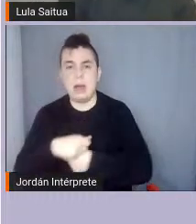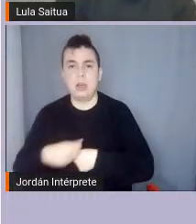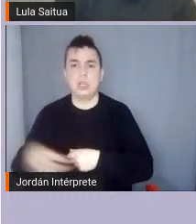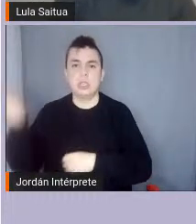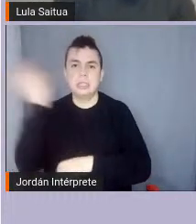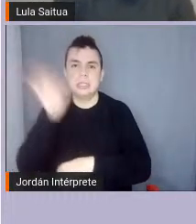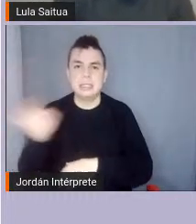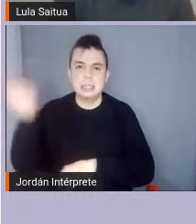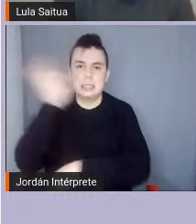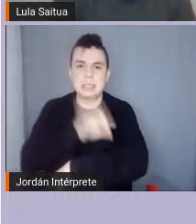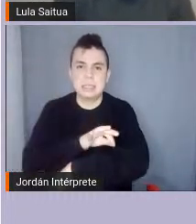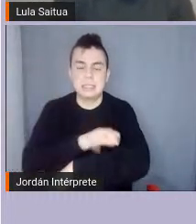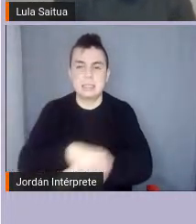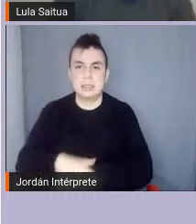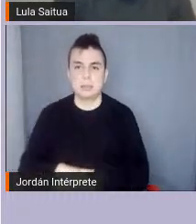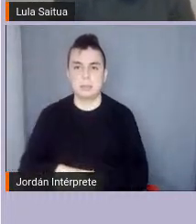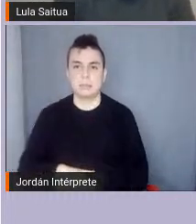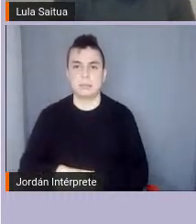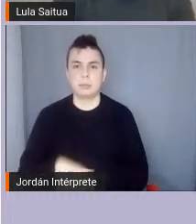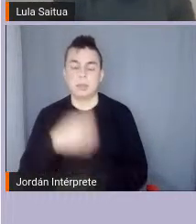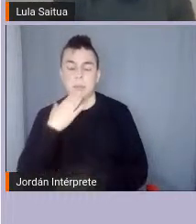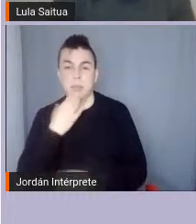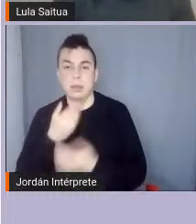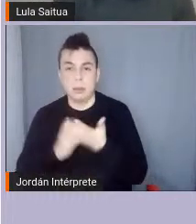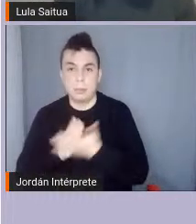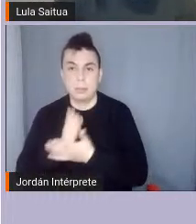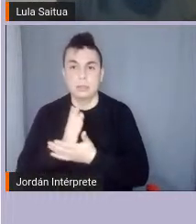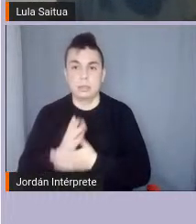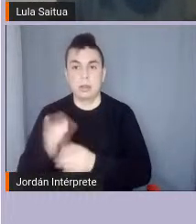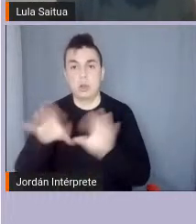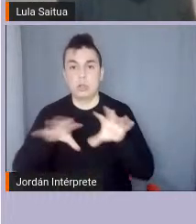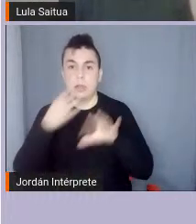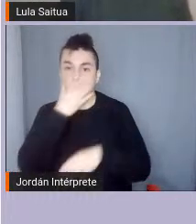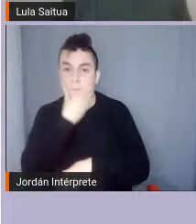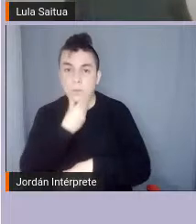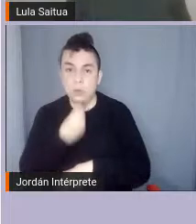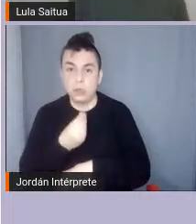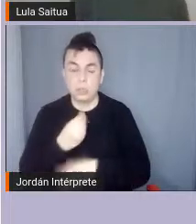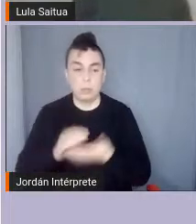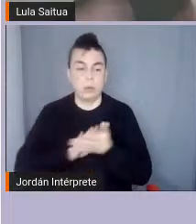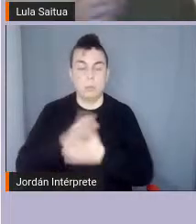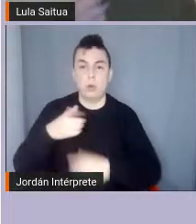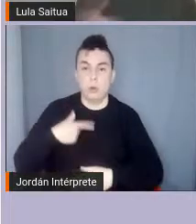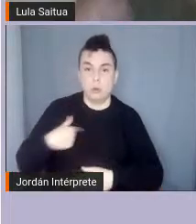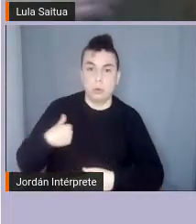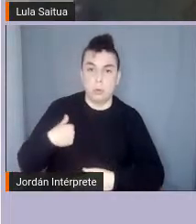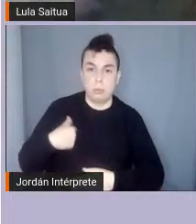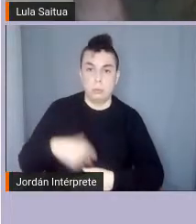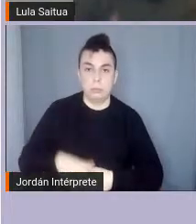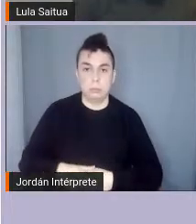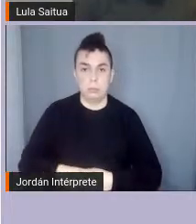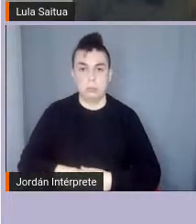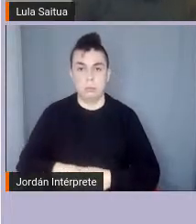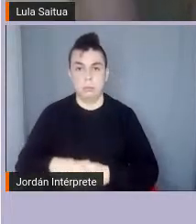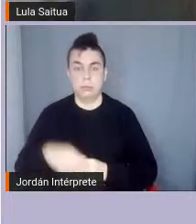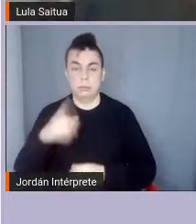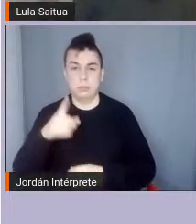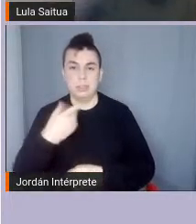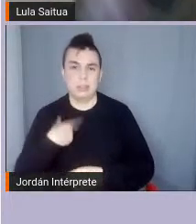Y también aquí aparece, ¿no es verdad?, algo tan bonito como jugar con los nombres de los niños. Aquí aparece un Valentina,